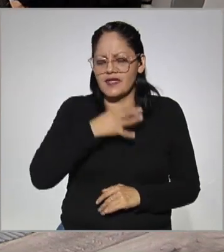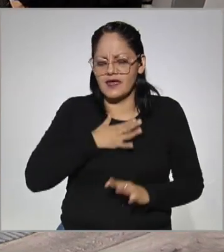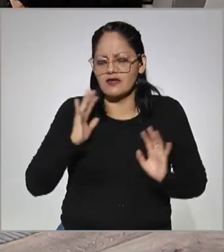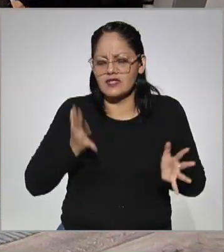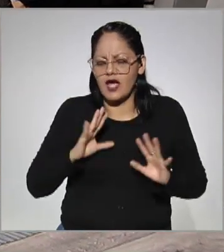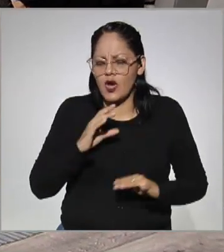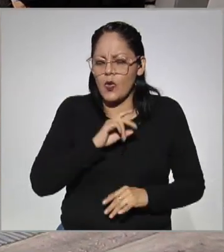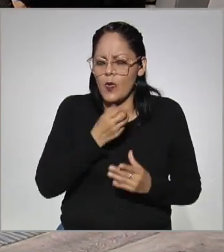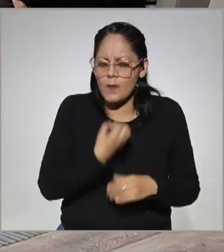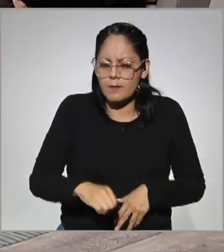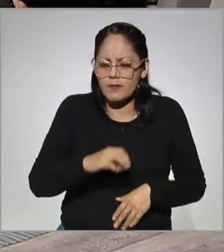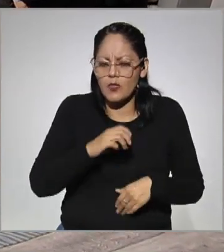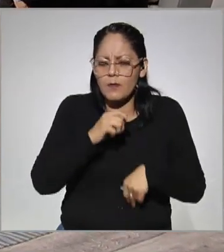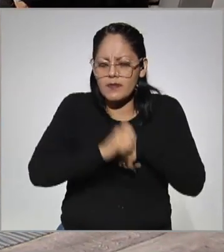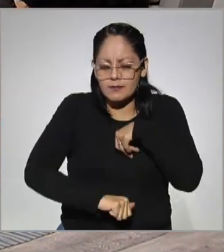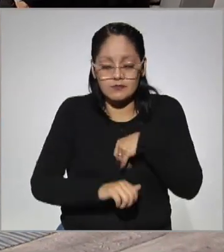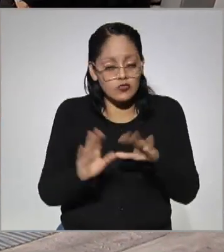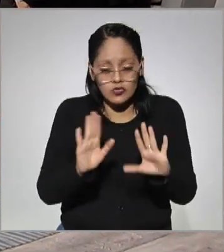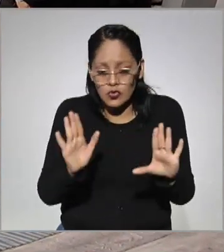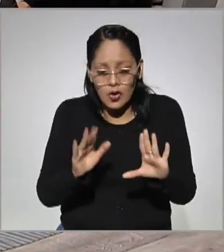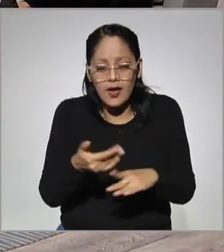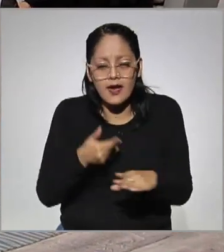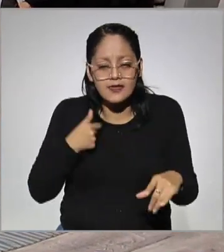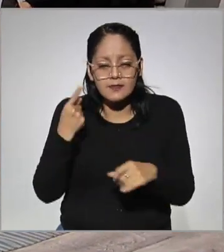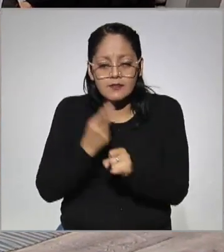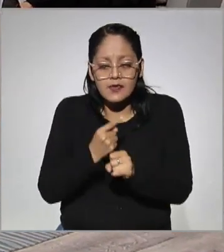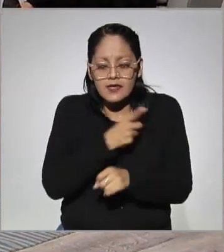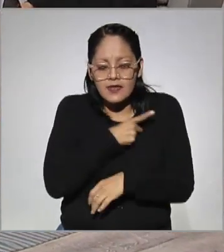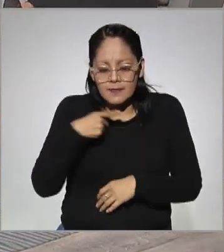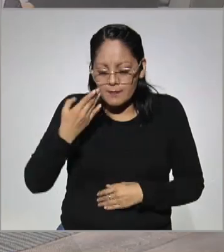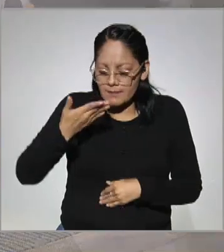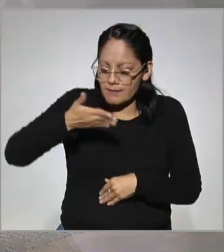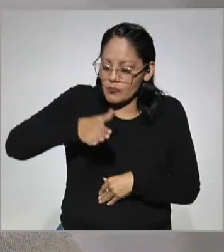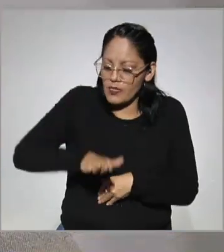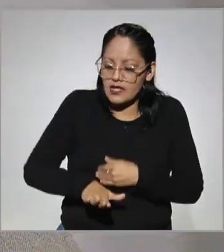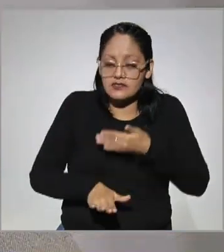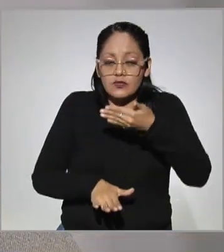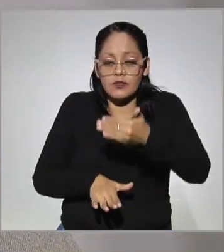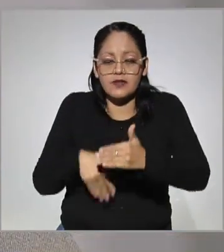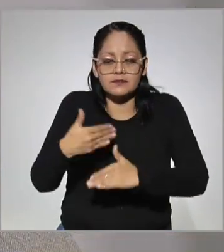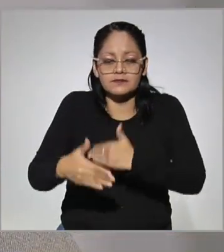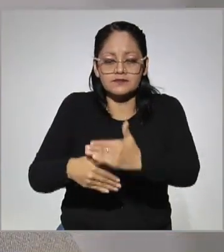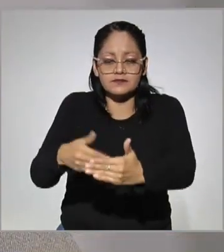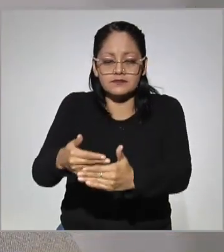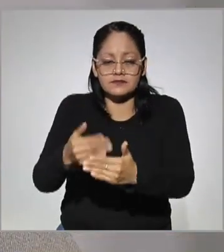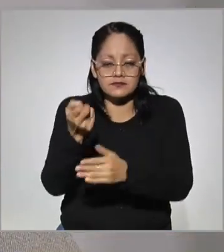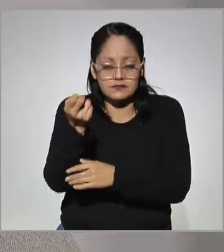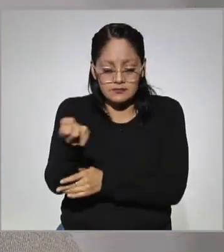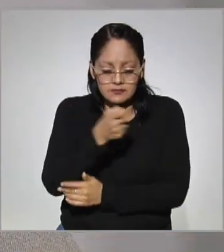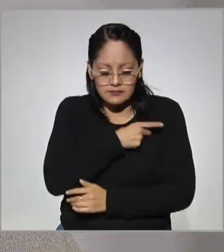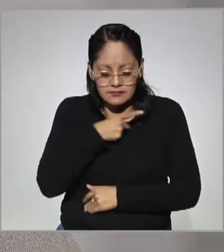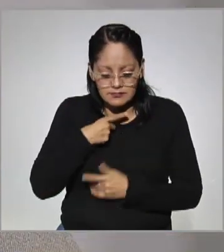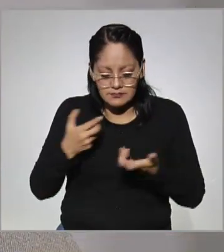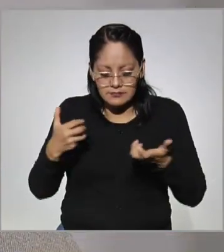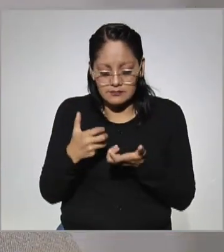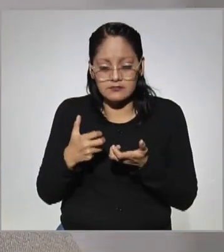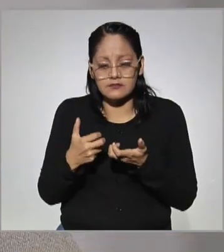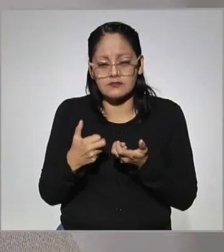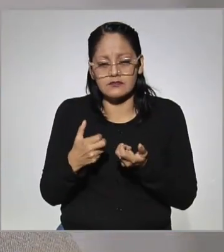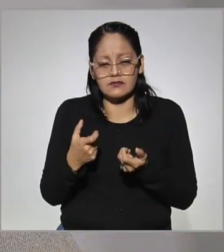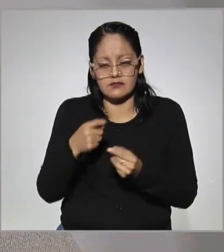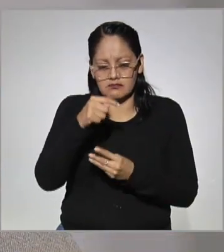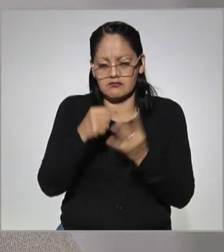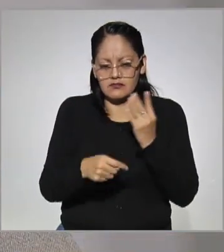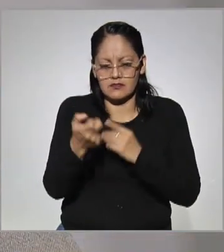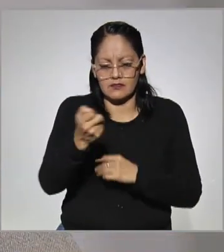operar, no, o sea, que sepan que todo tiene un proceso y un motivo por el cual se tienen que realizar las cosas de